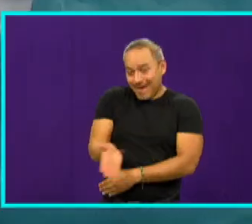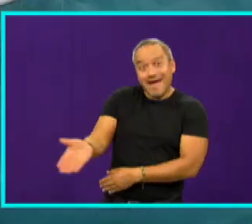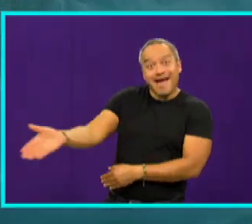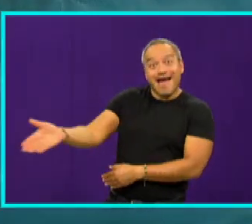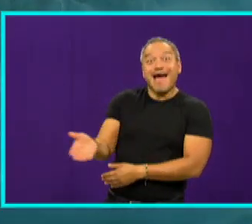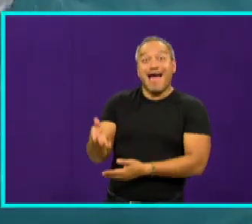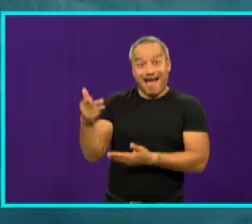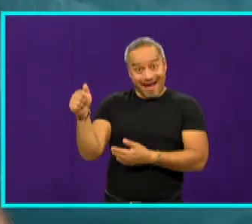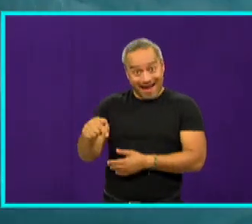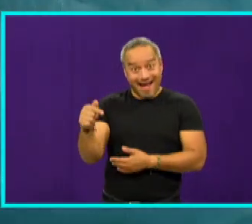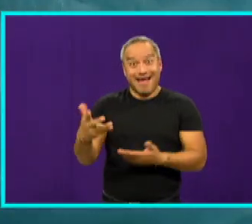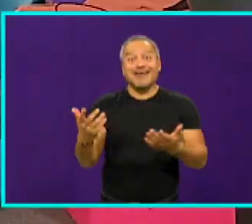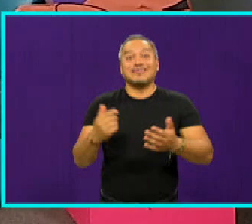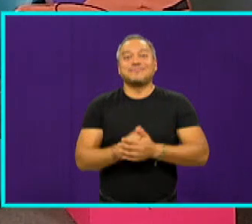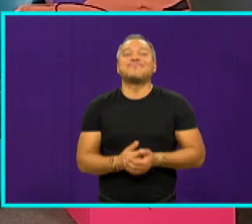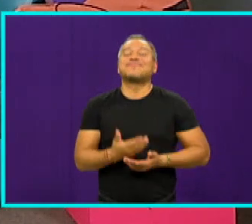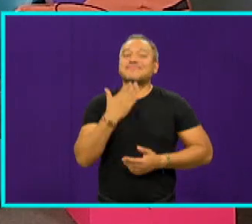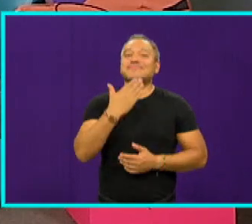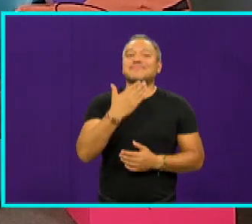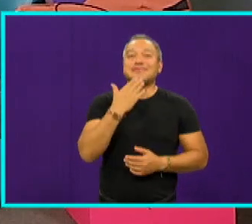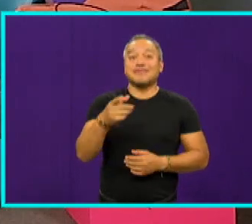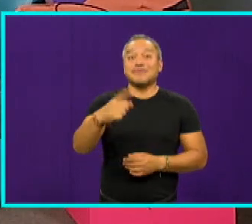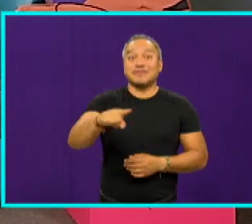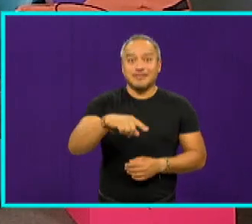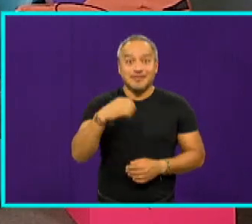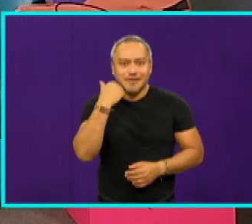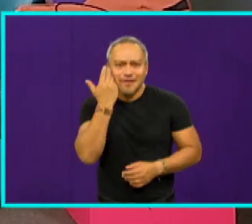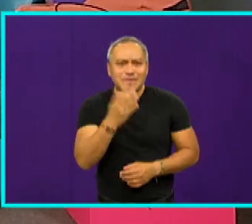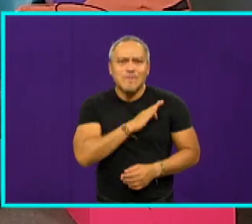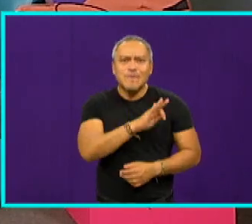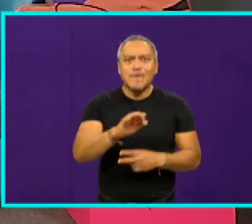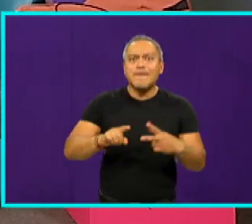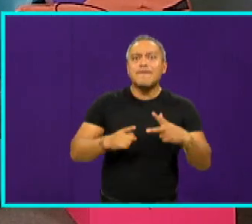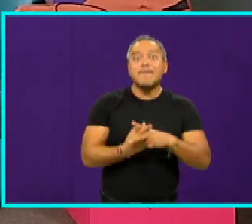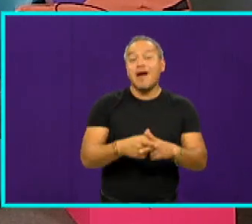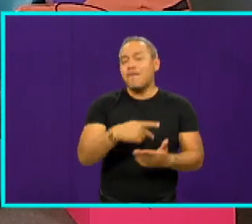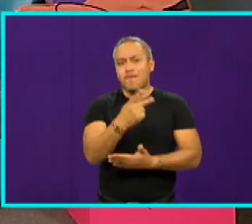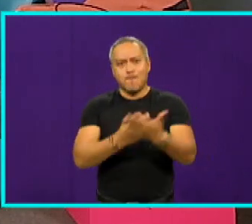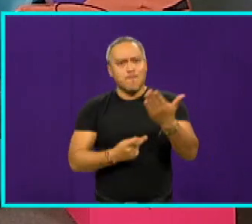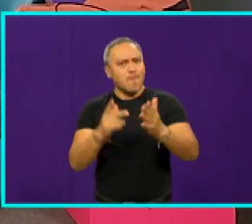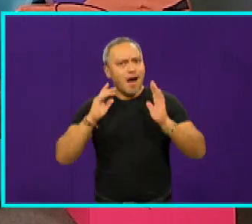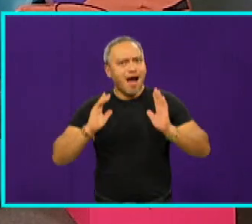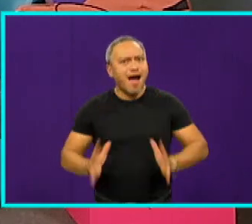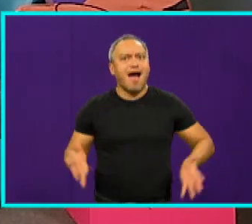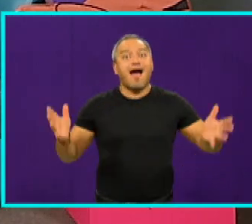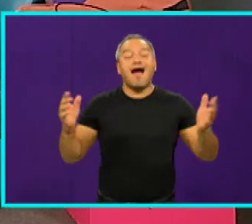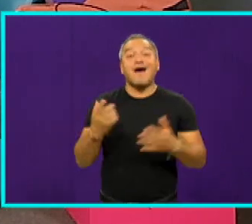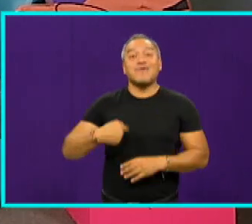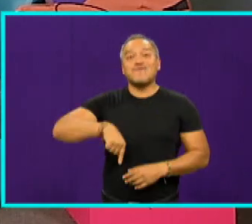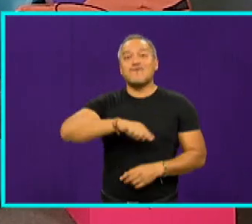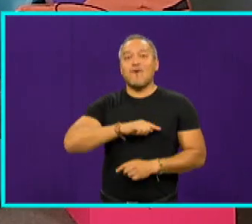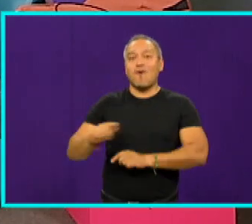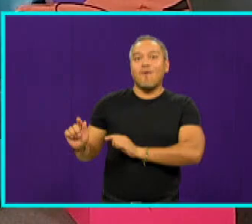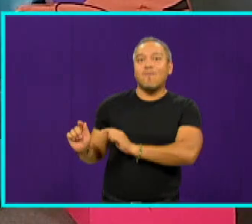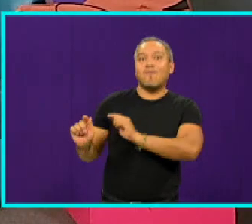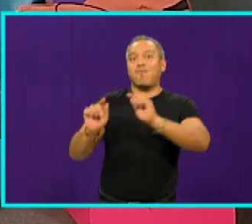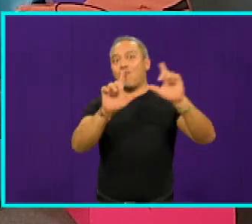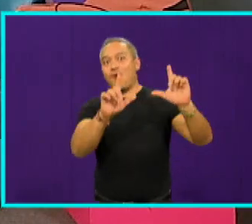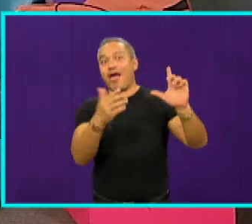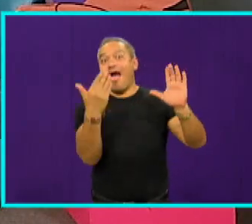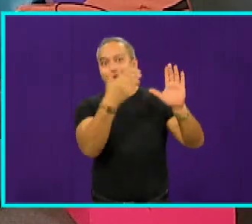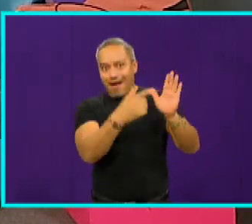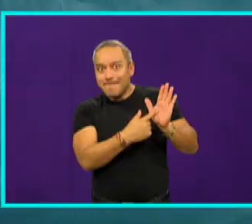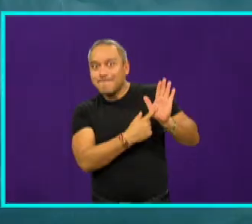2288-423500. Eso es, 2288-423500. Muy bien. Pero bueno, si les parece, vamos iniciando ya con el programa. Tenemos una cápsula maravillosa de